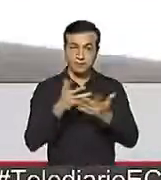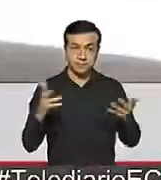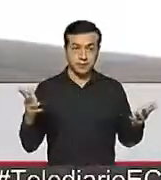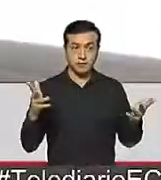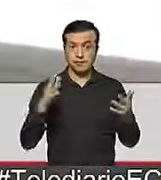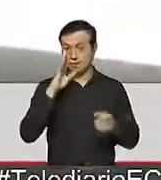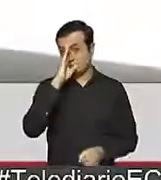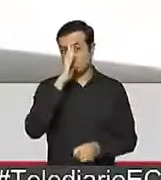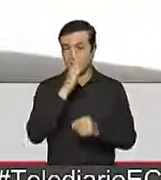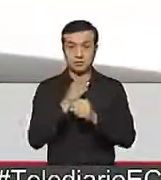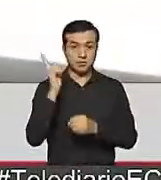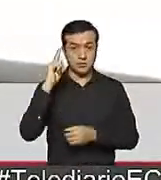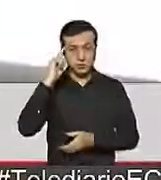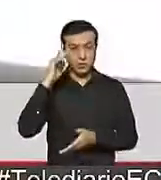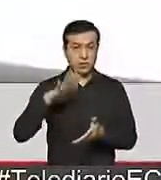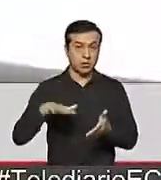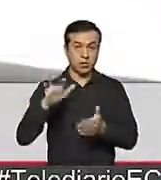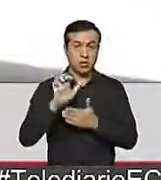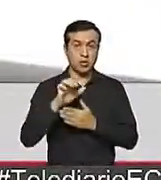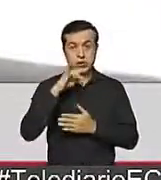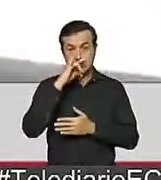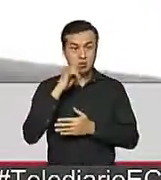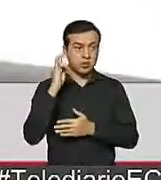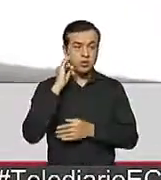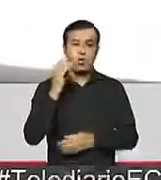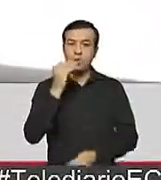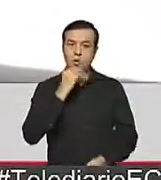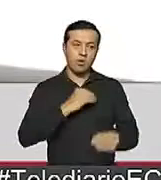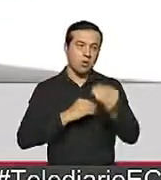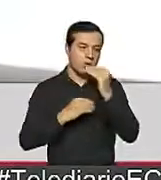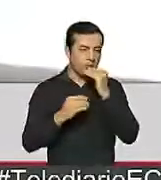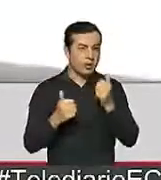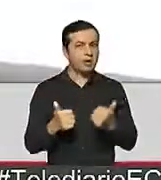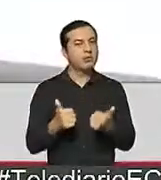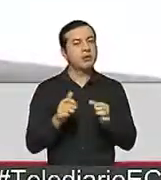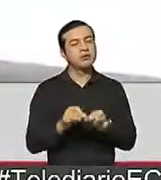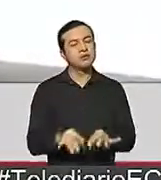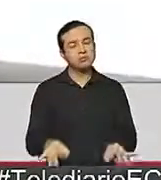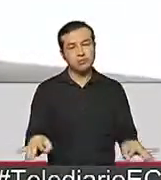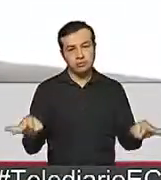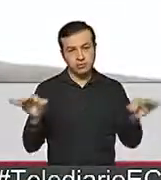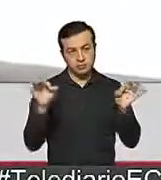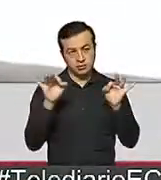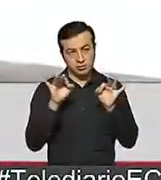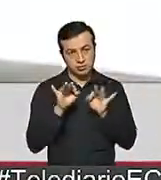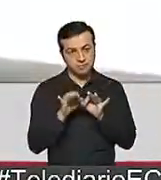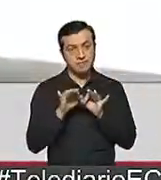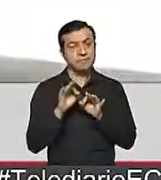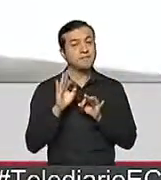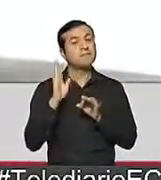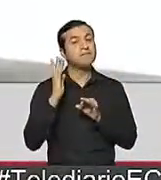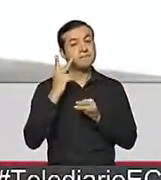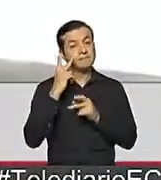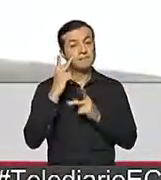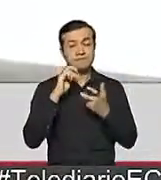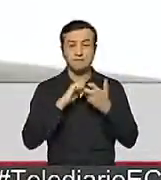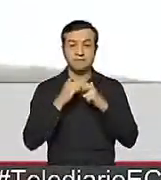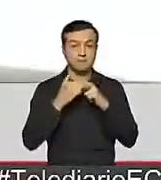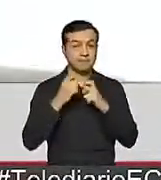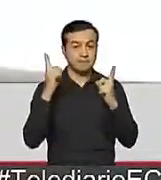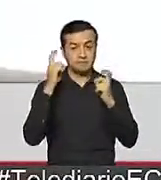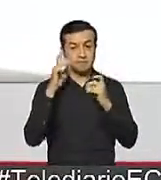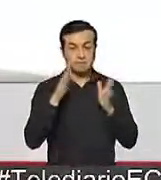gran meta que tiene el Ecuador de erradicar la desnutrición infantil, que constituye uno de los principales problemas para que se